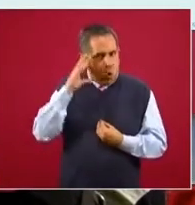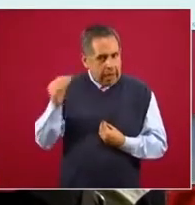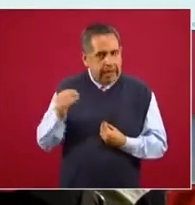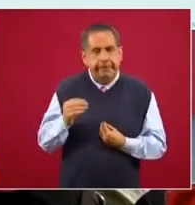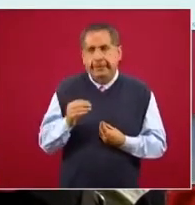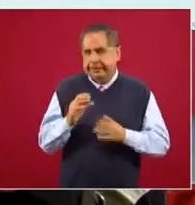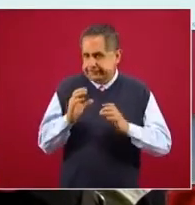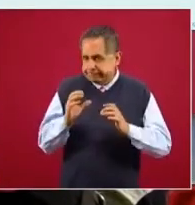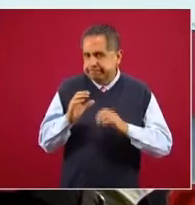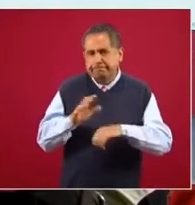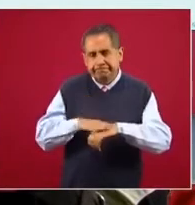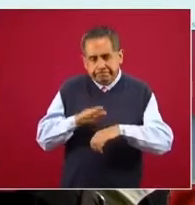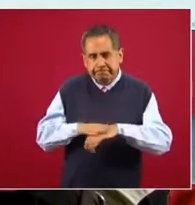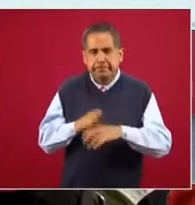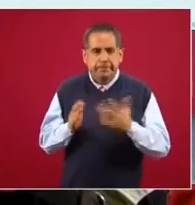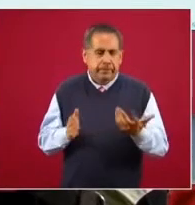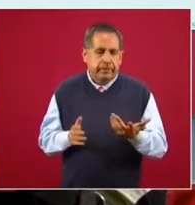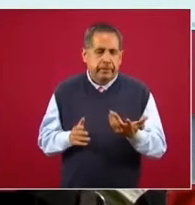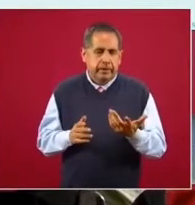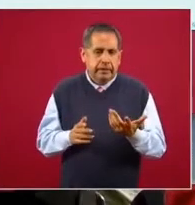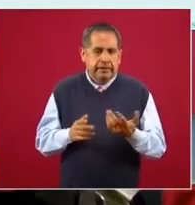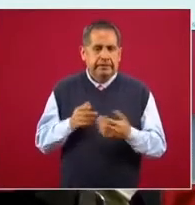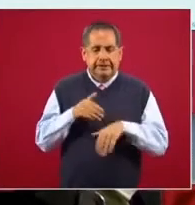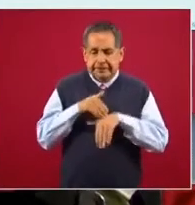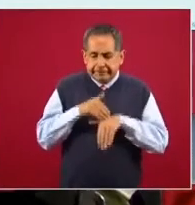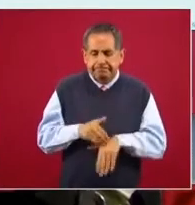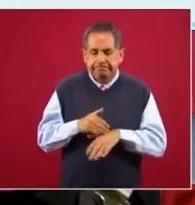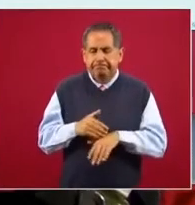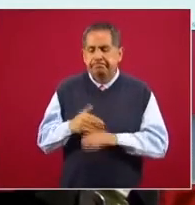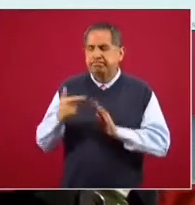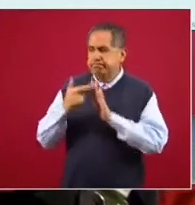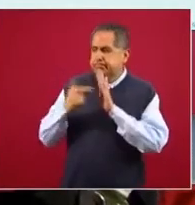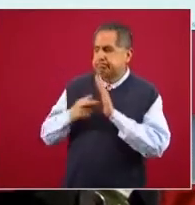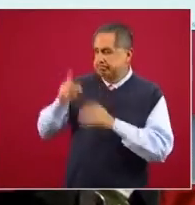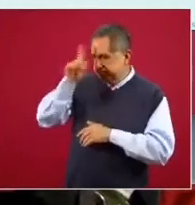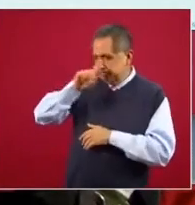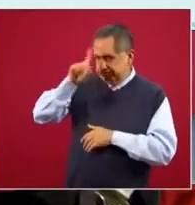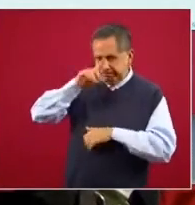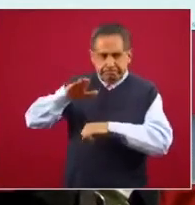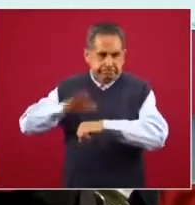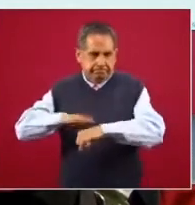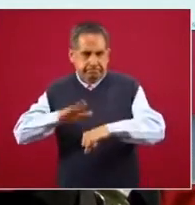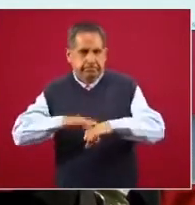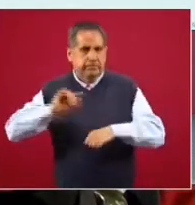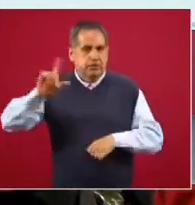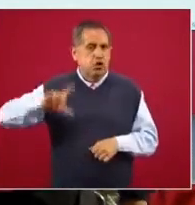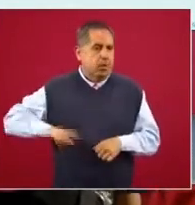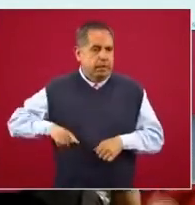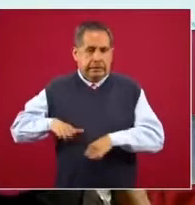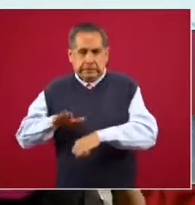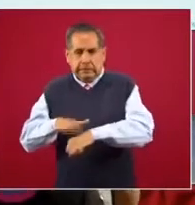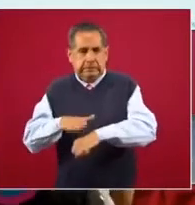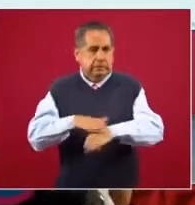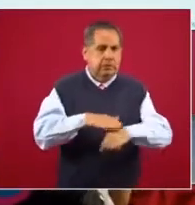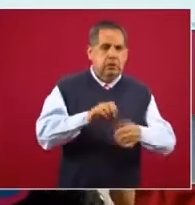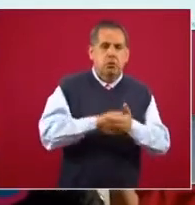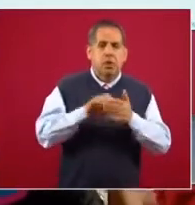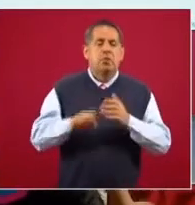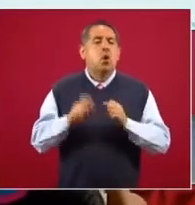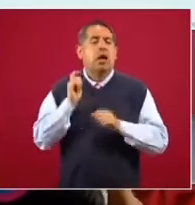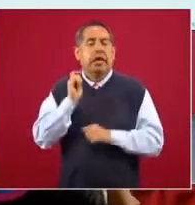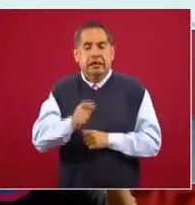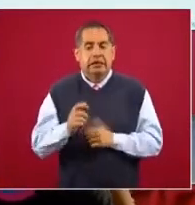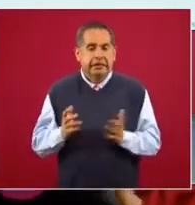estos municipios a poder responder a las recomendaciones de sus autoridades, como lo es, por ejemplo, el